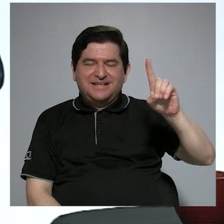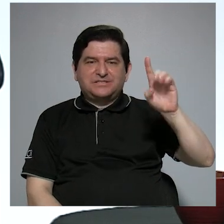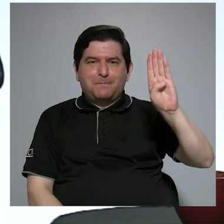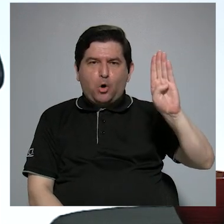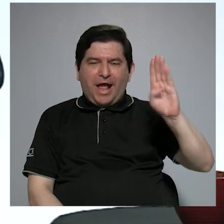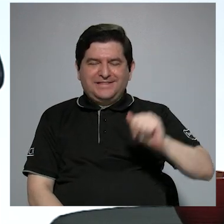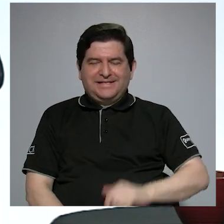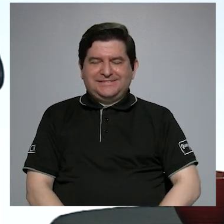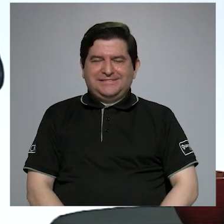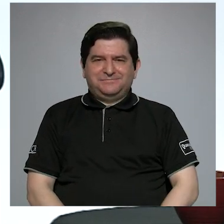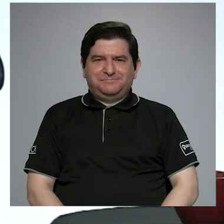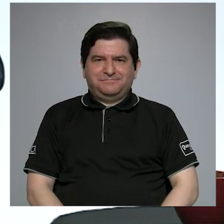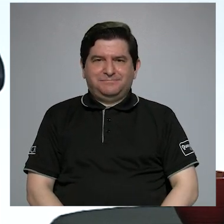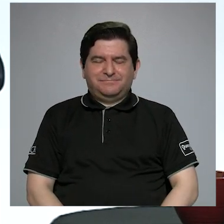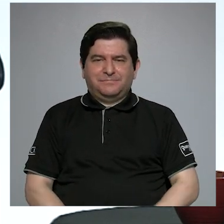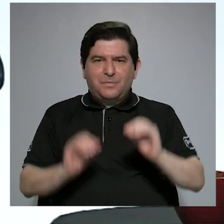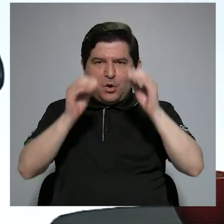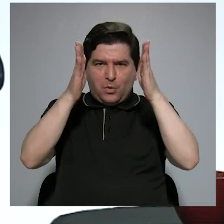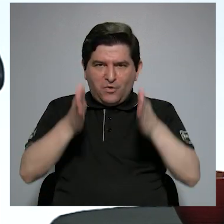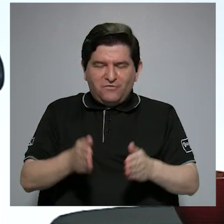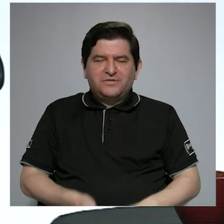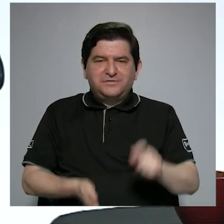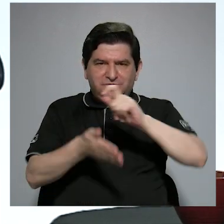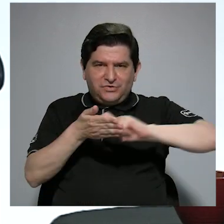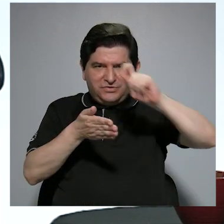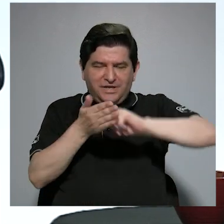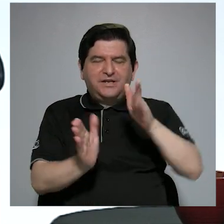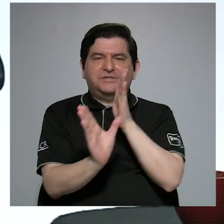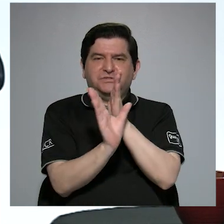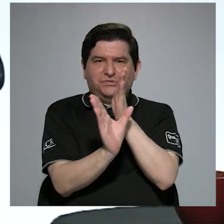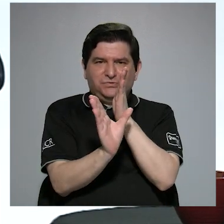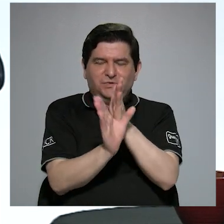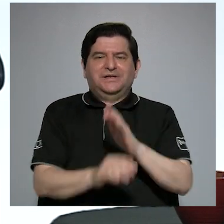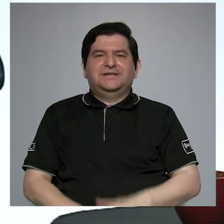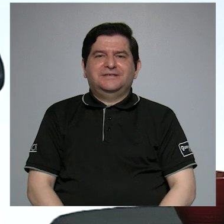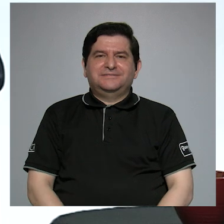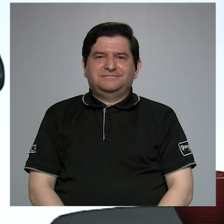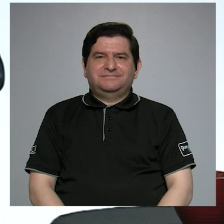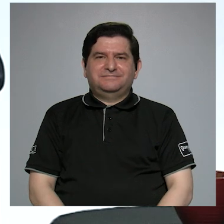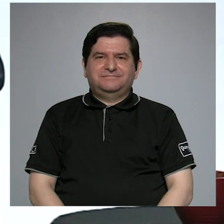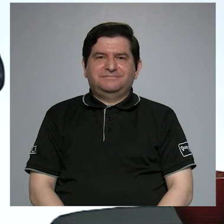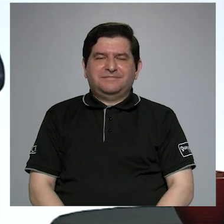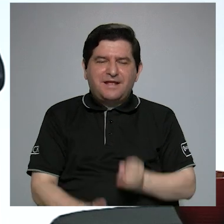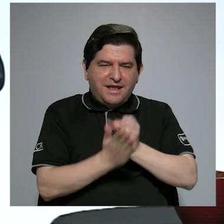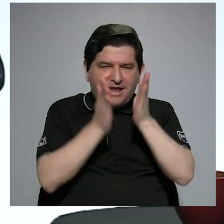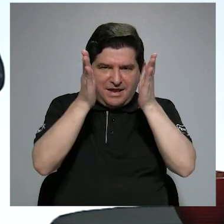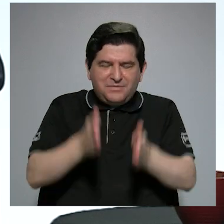Dinartes Bogantes, quien es docente de la Escuela de Psicología